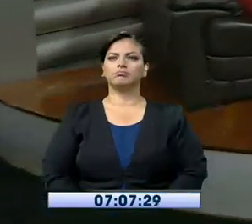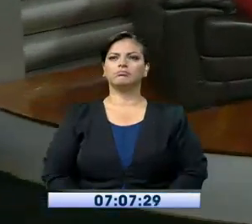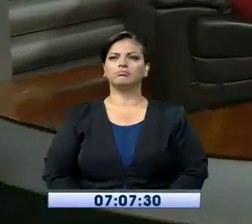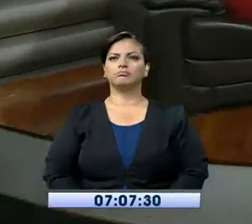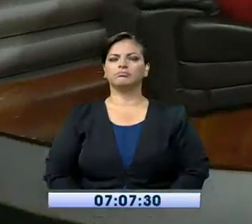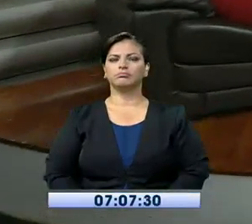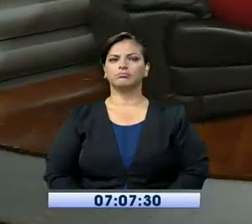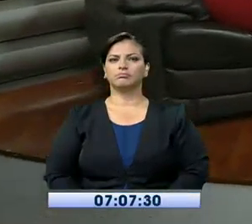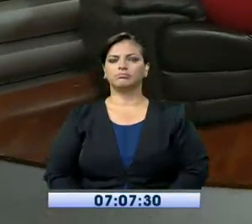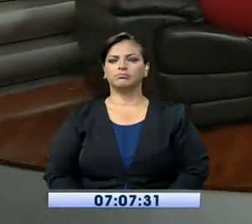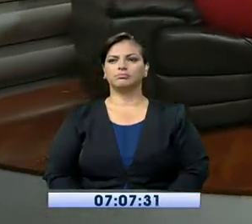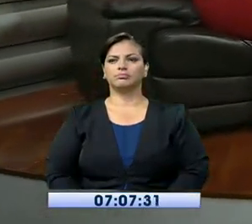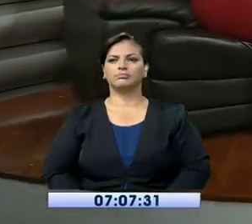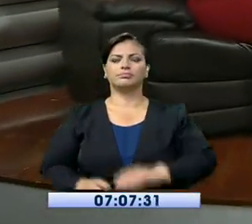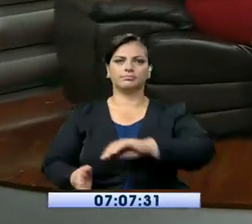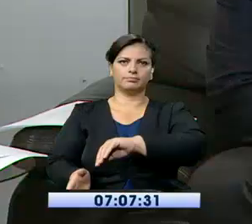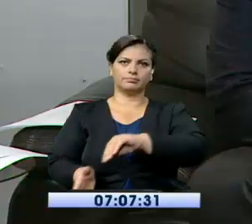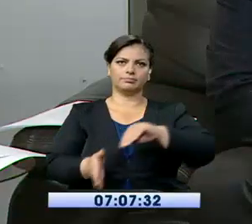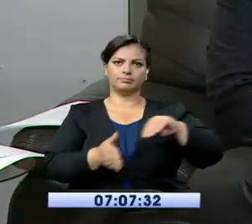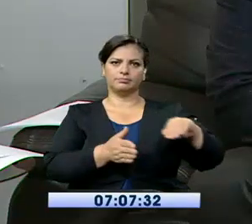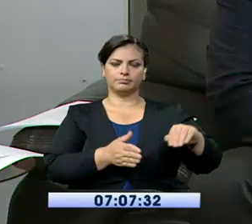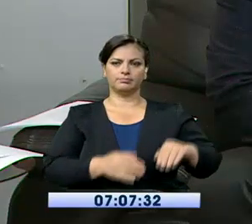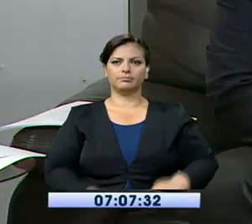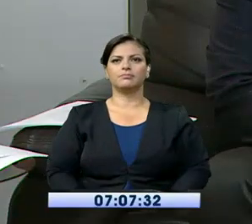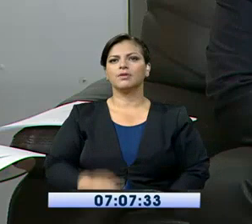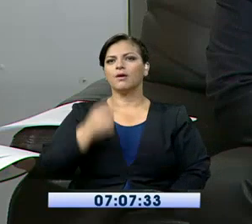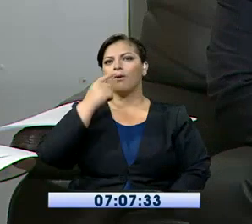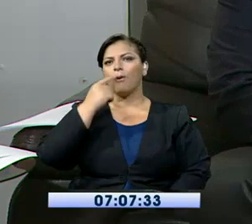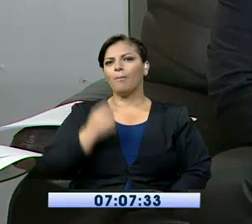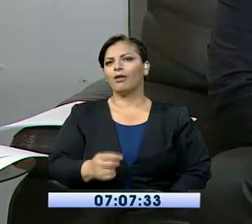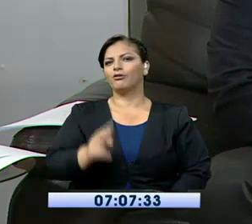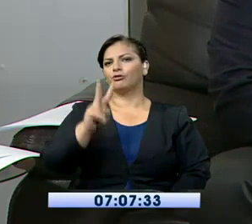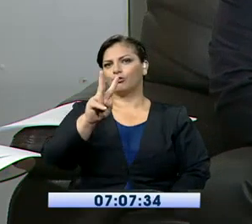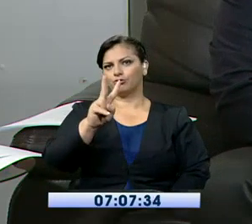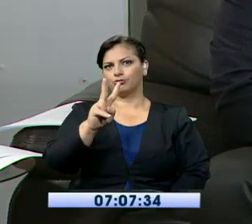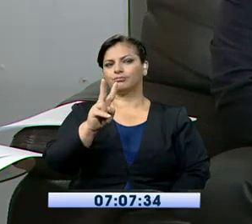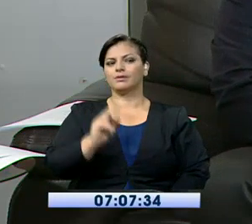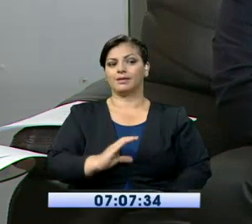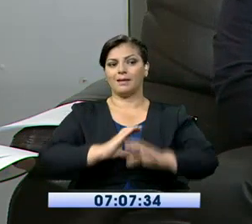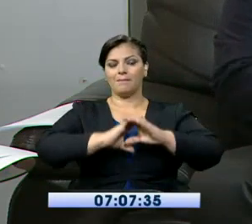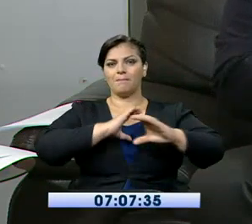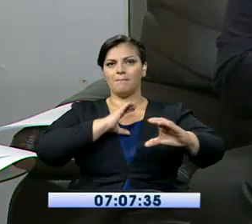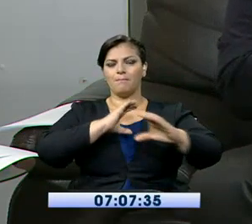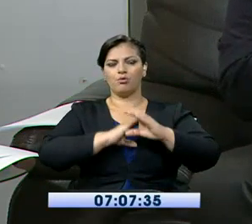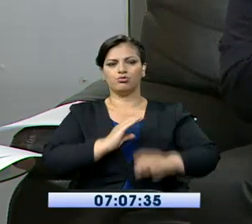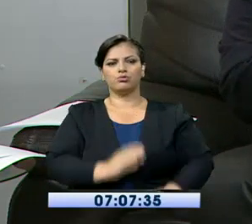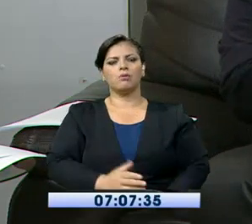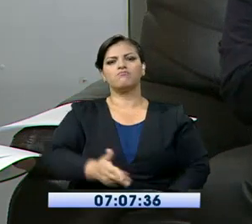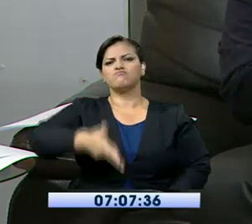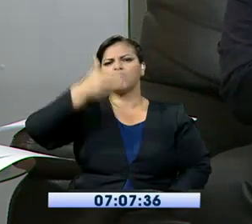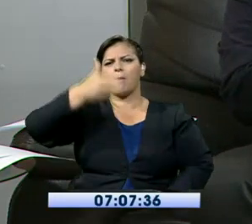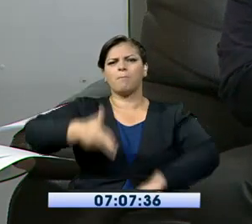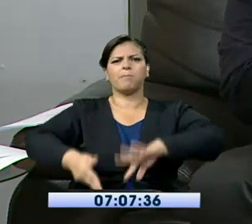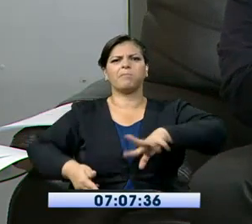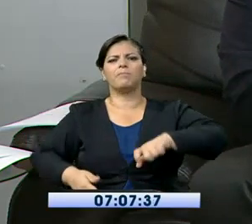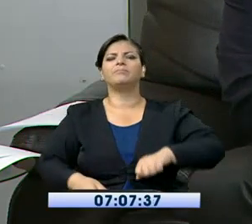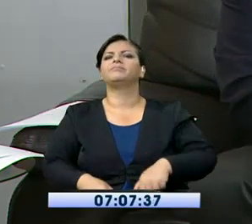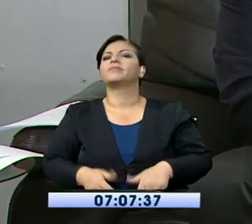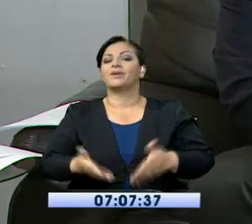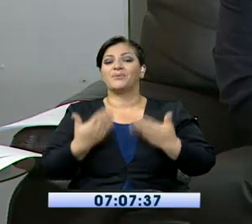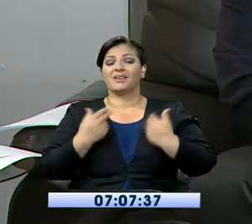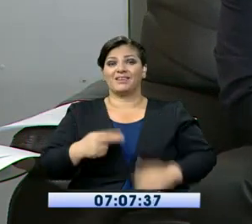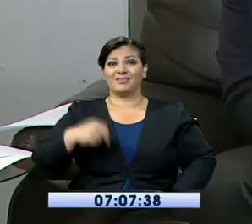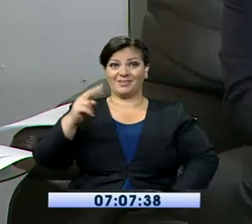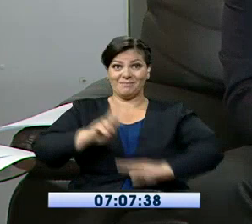Dos sujetos fueron detenidos acusados de haber atracado un bus de transportación pública a la altura del sector Vergeles en el norte de